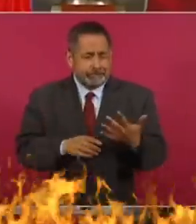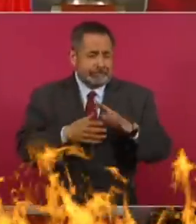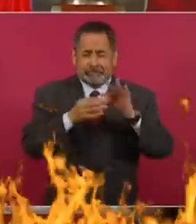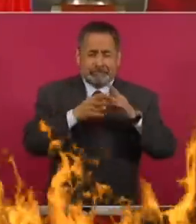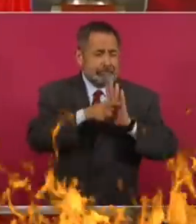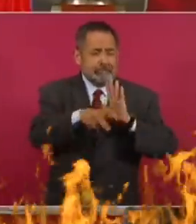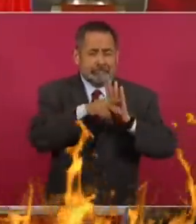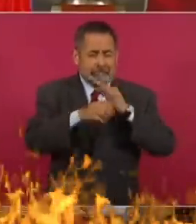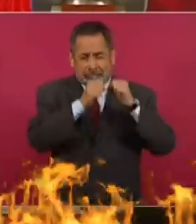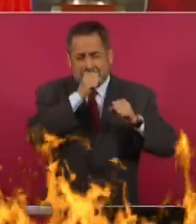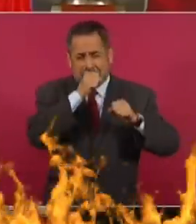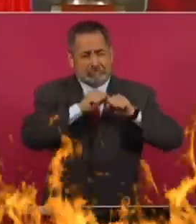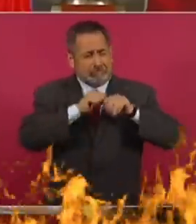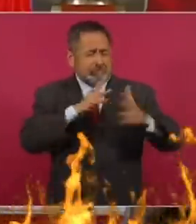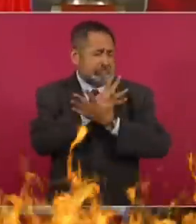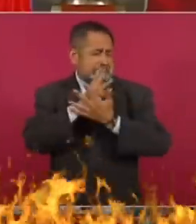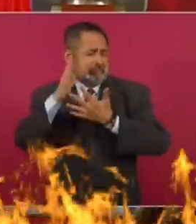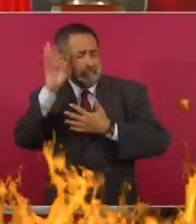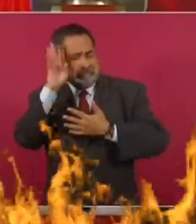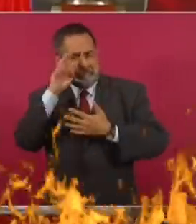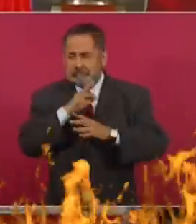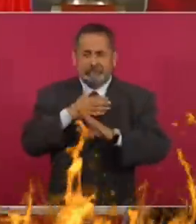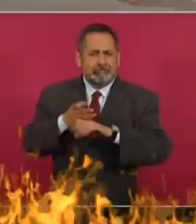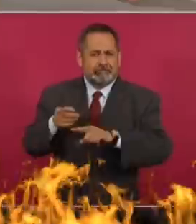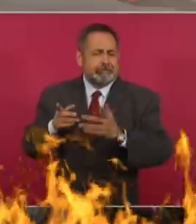un escándalo de que